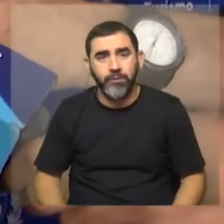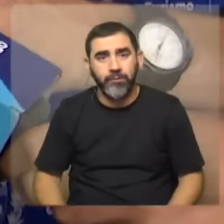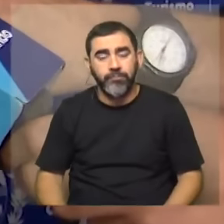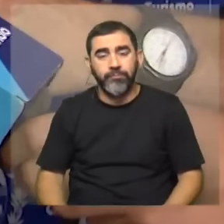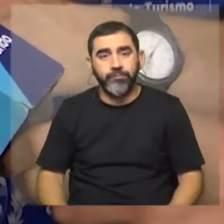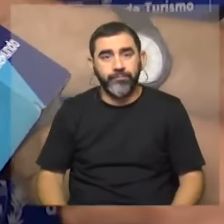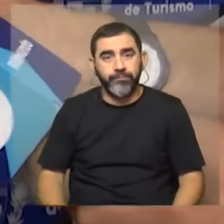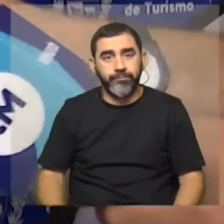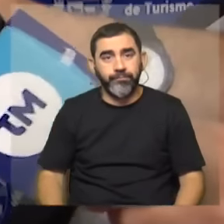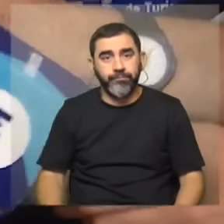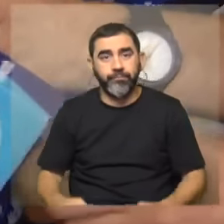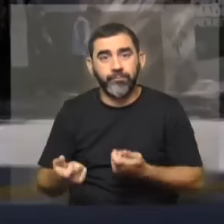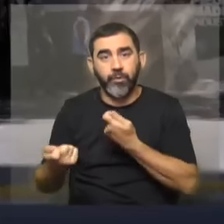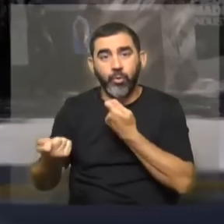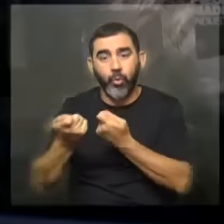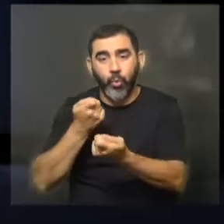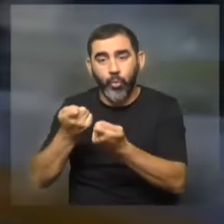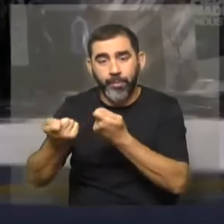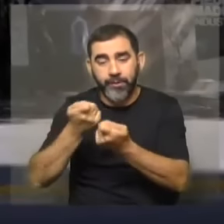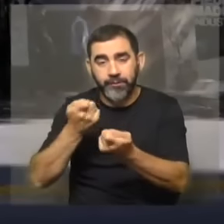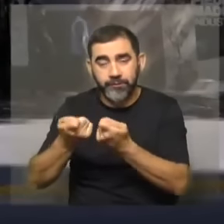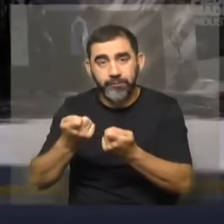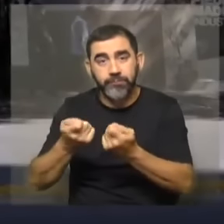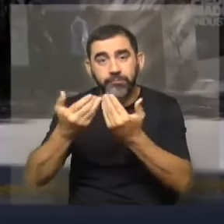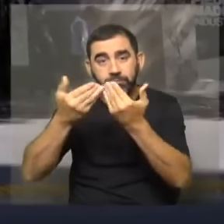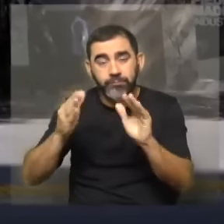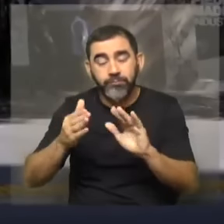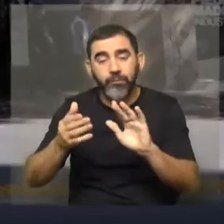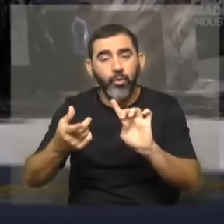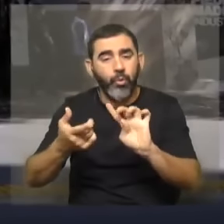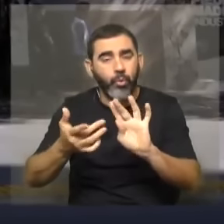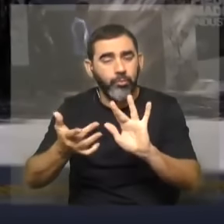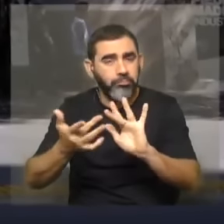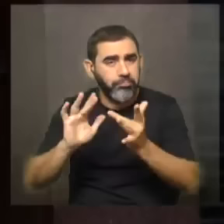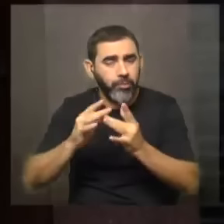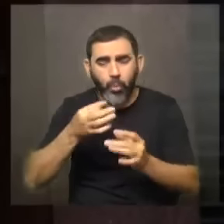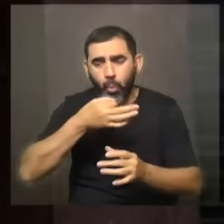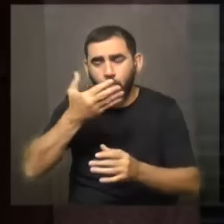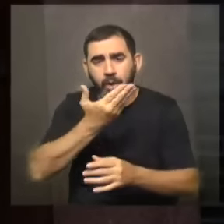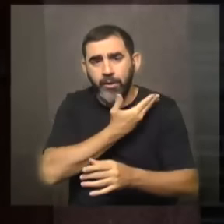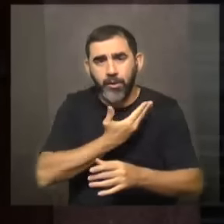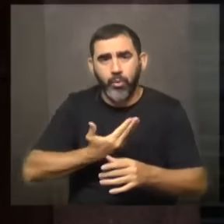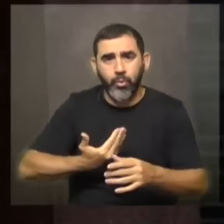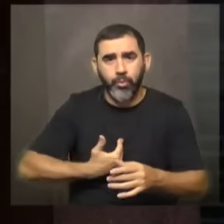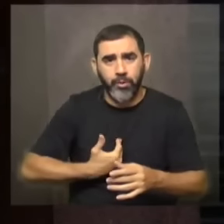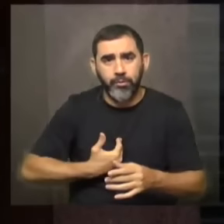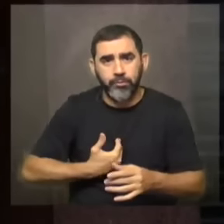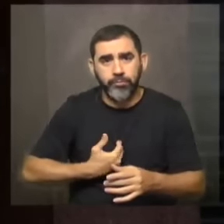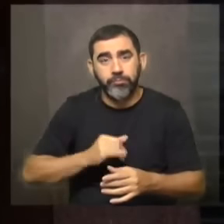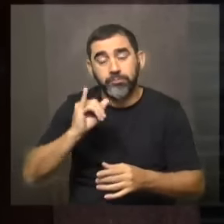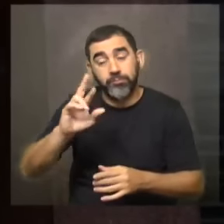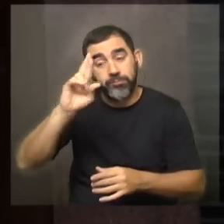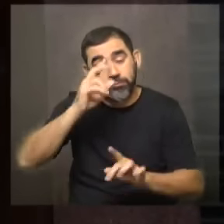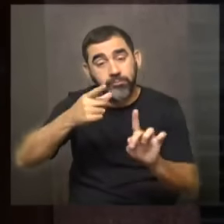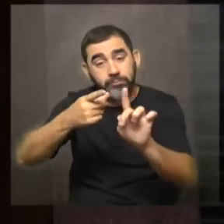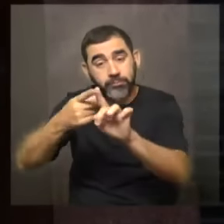manejamos el aspecto comercial eh tenemos aperturas con cualquier tipo de gobierno en la medida que cumplan Los